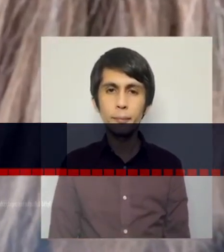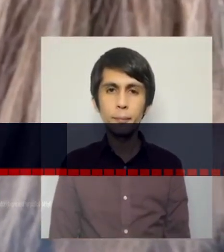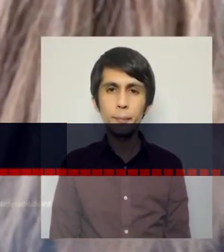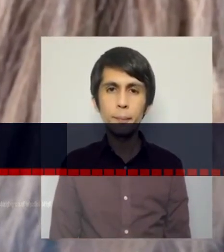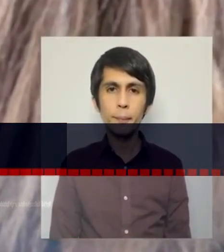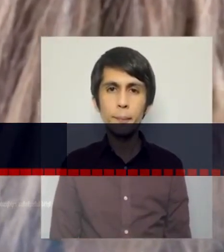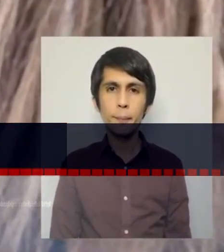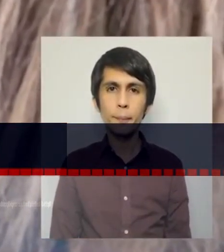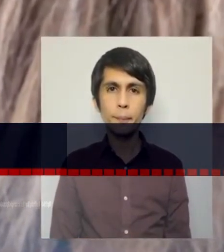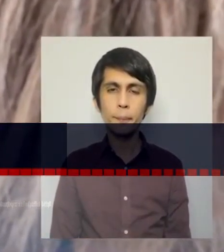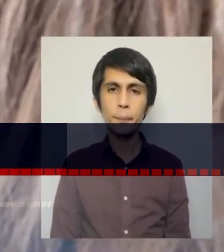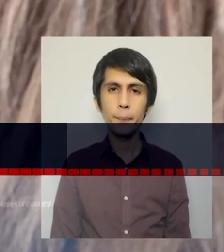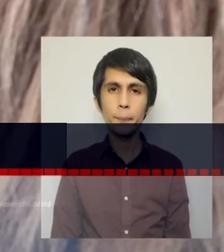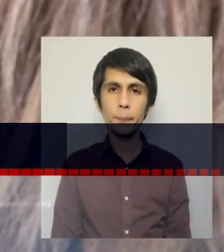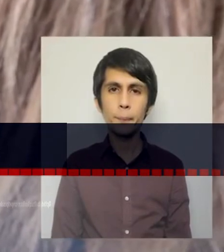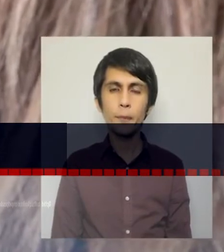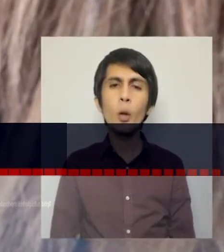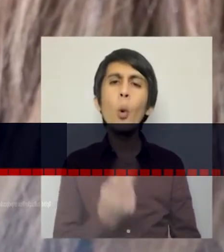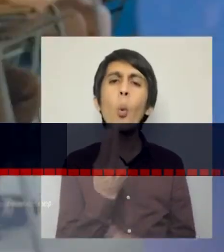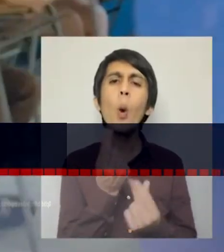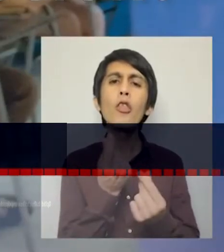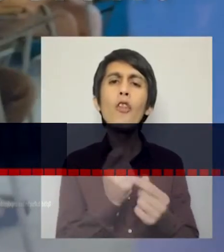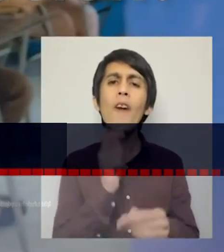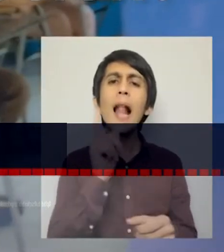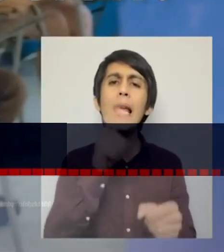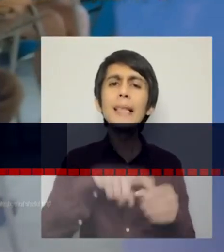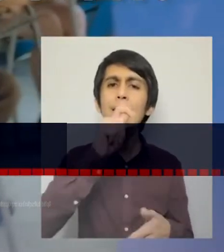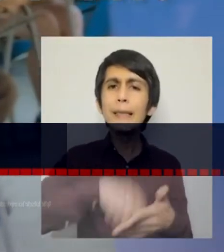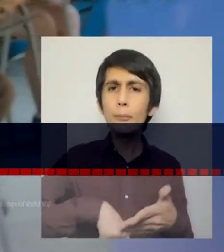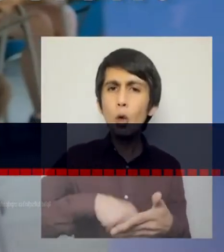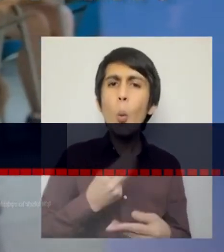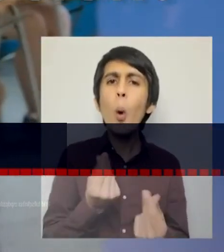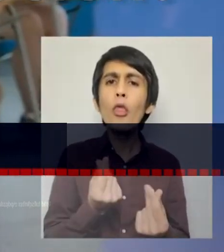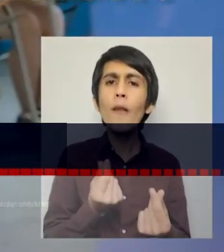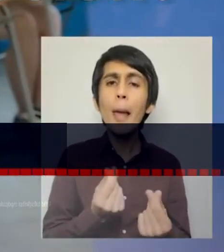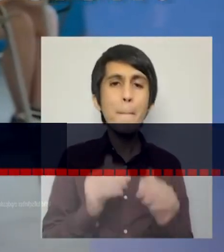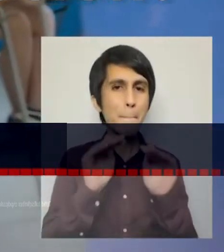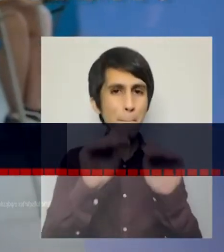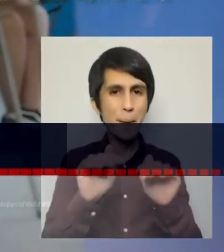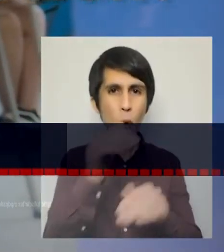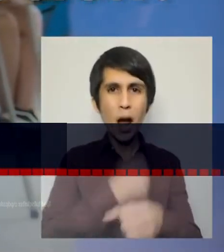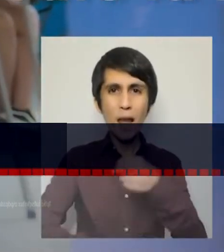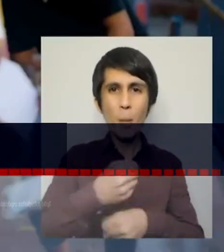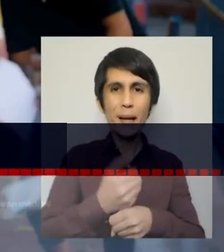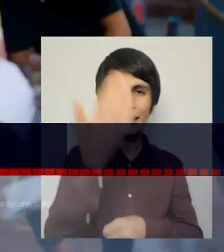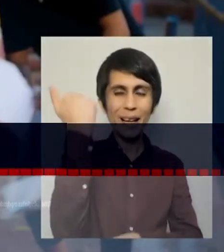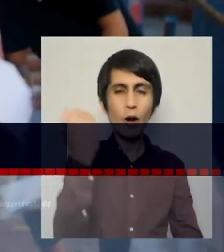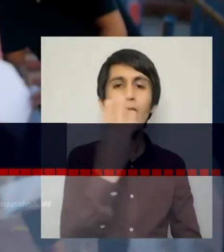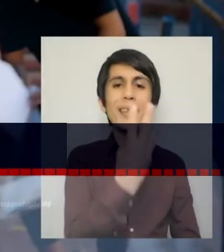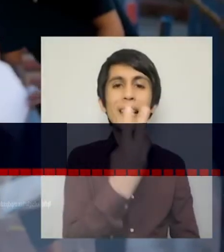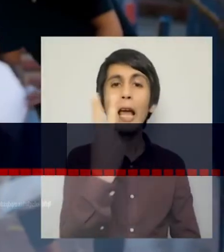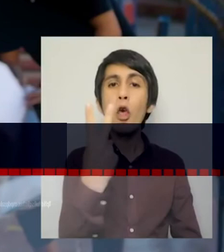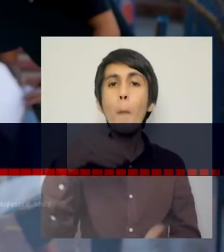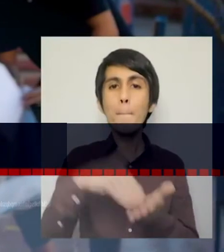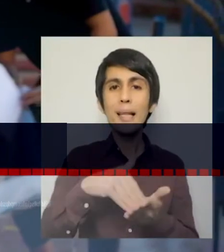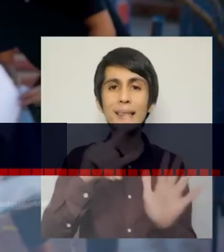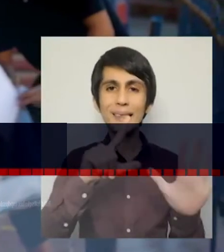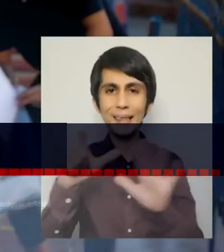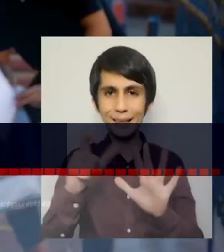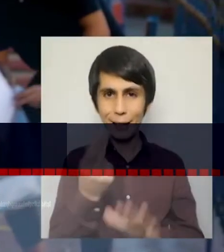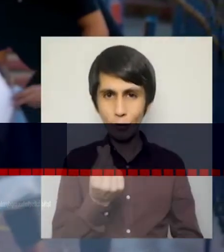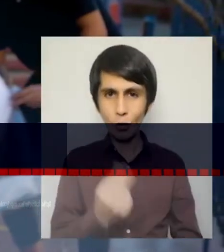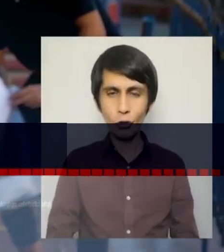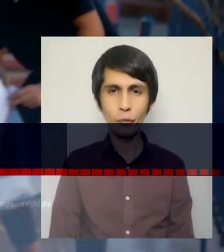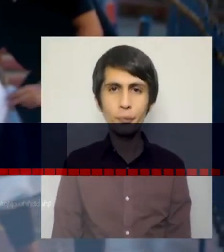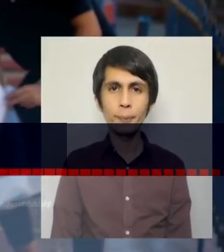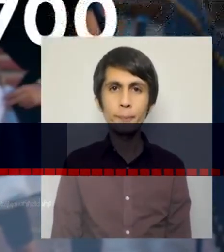programados para la rendición de la prueba de transición universitaria, que todos los locales establecidos para rendir la prueba contarán con los protocolos sanitarios, tal como